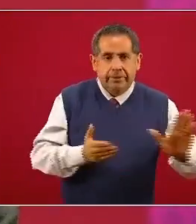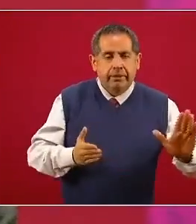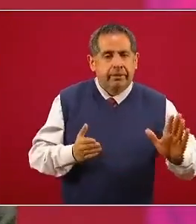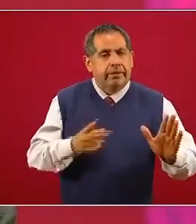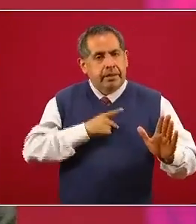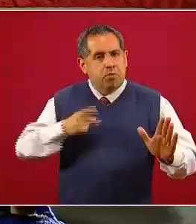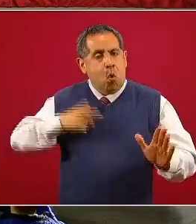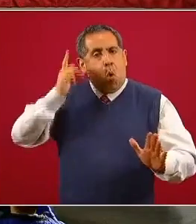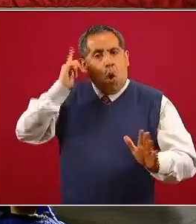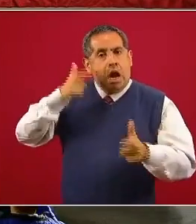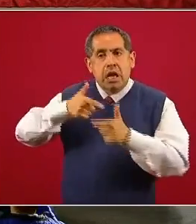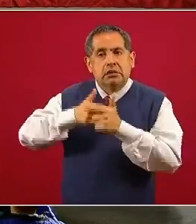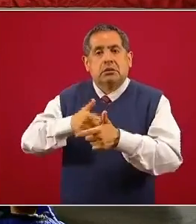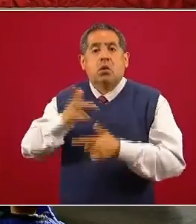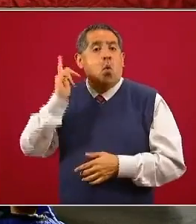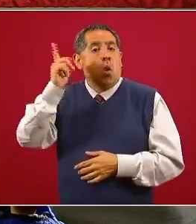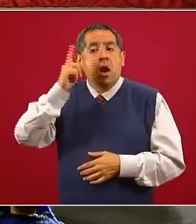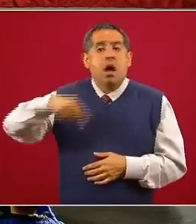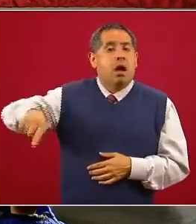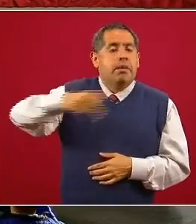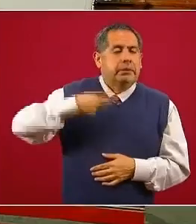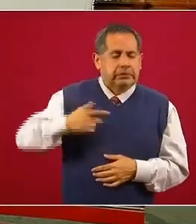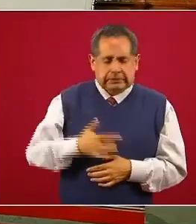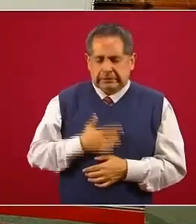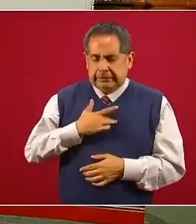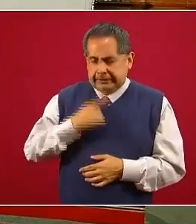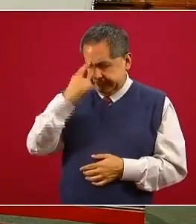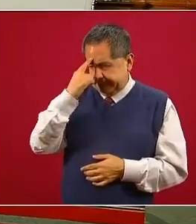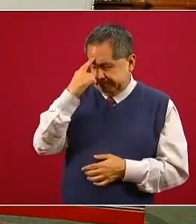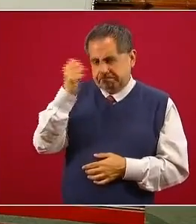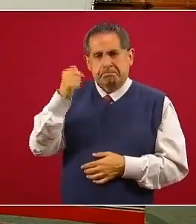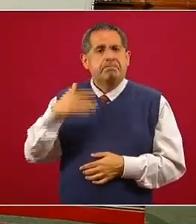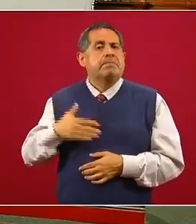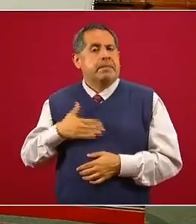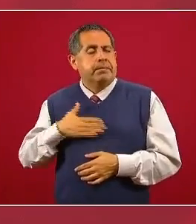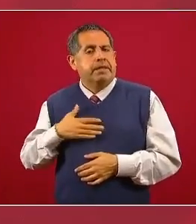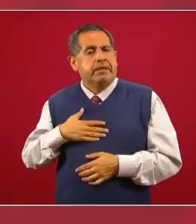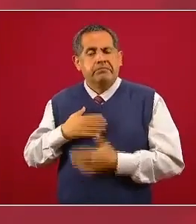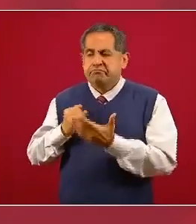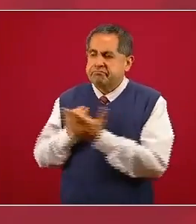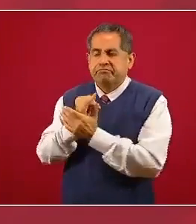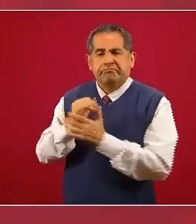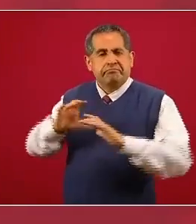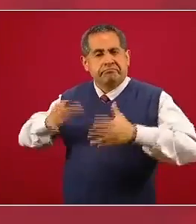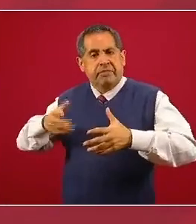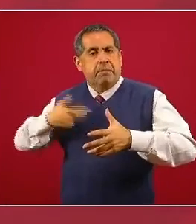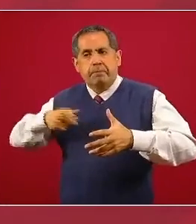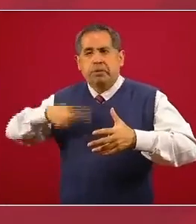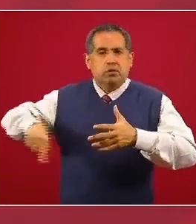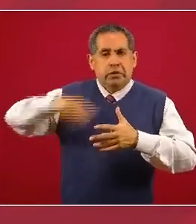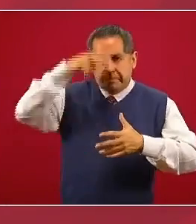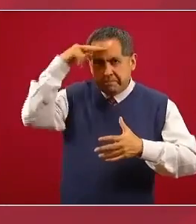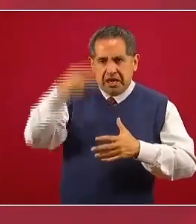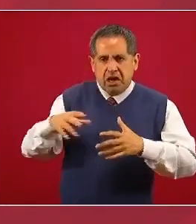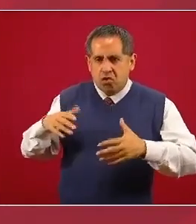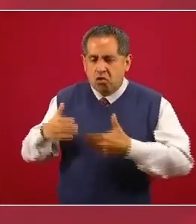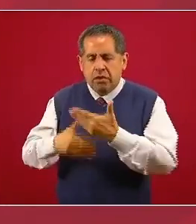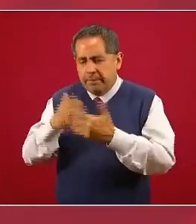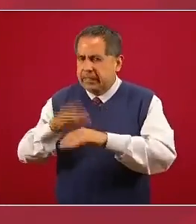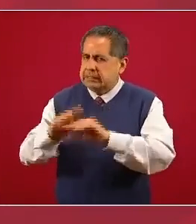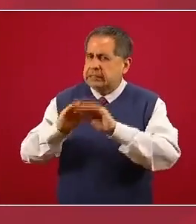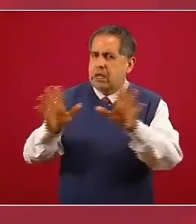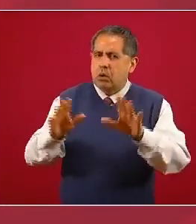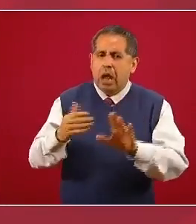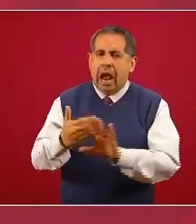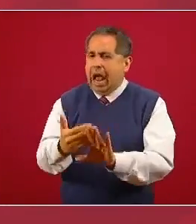y esperamos que la sociedad haga suyo esta idea y que la sociedad mexicana en su conjunto tenga claro